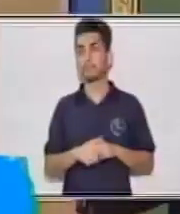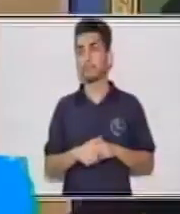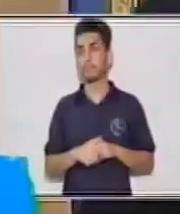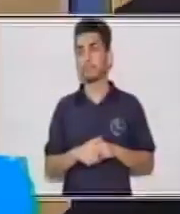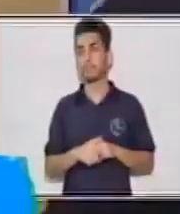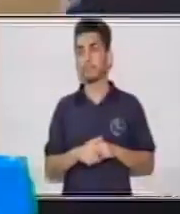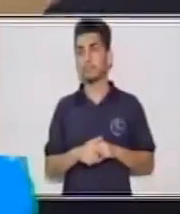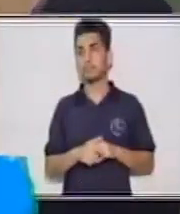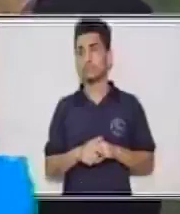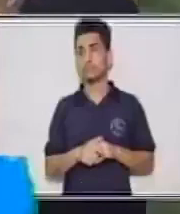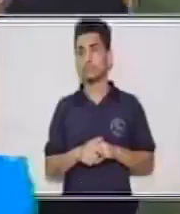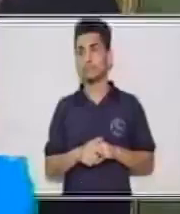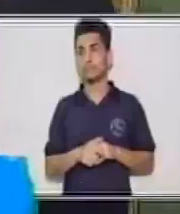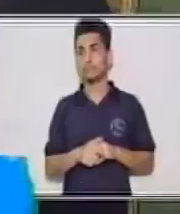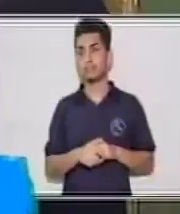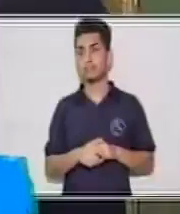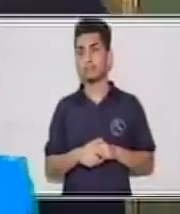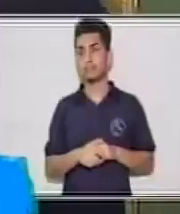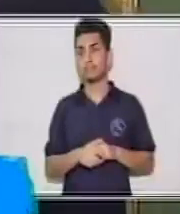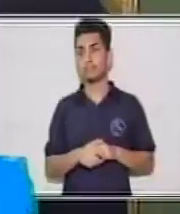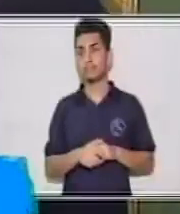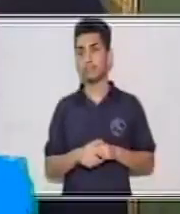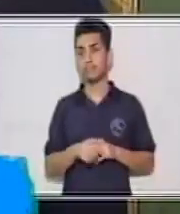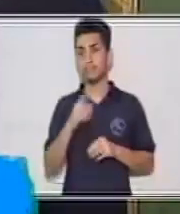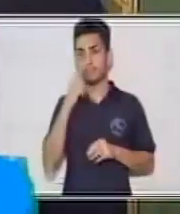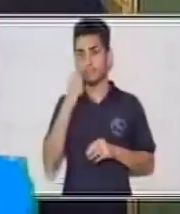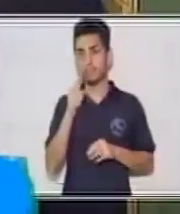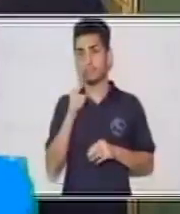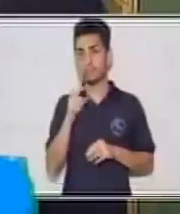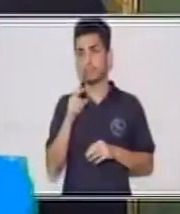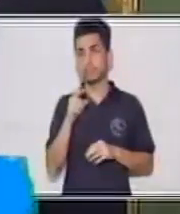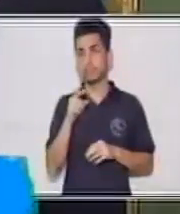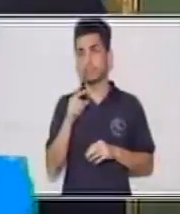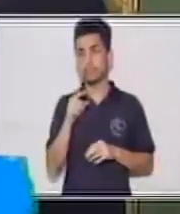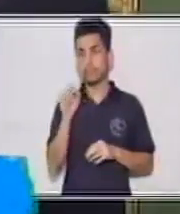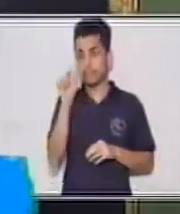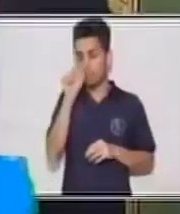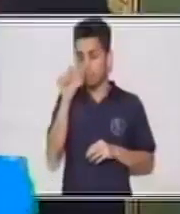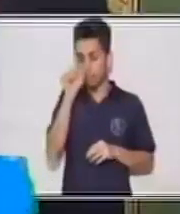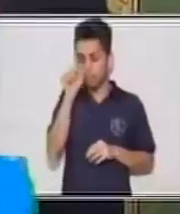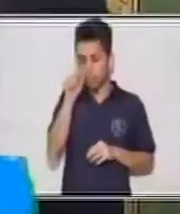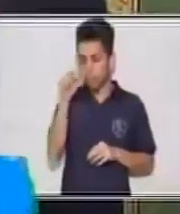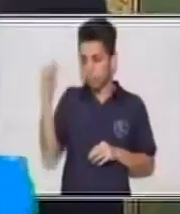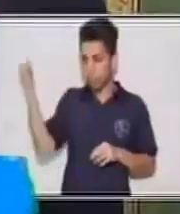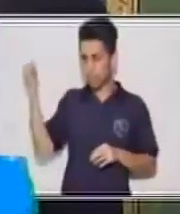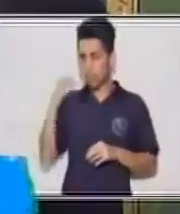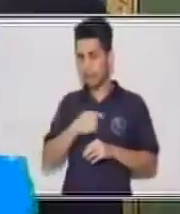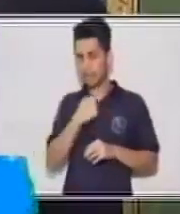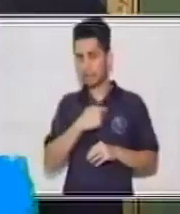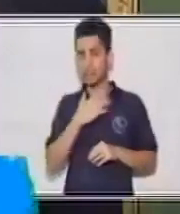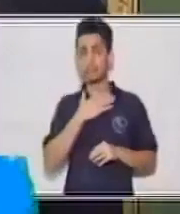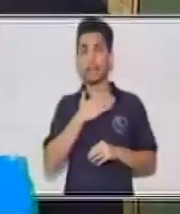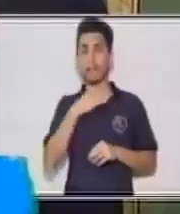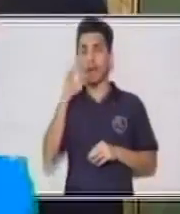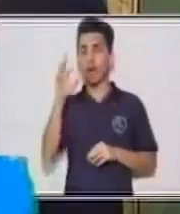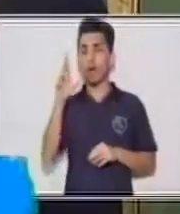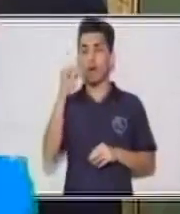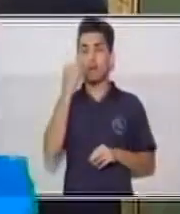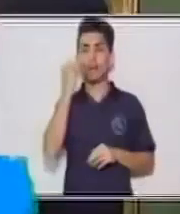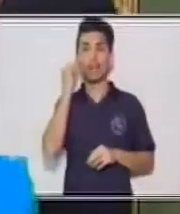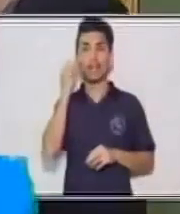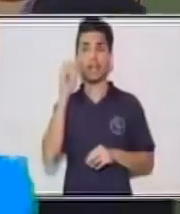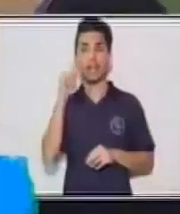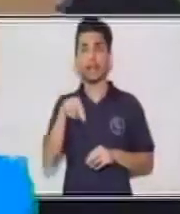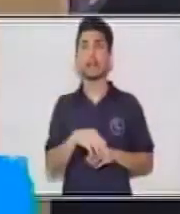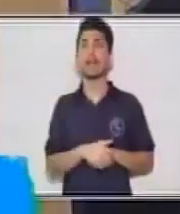acá para que ustedes sepan. Acá se llama origen. Y también